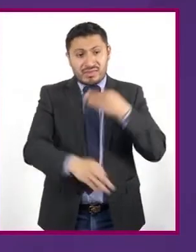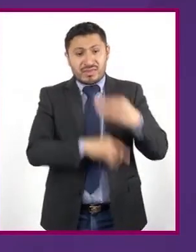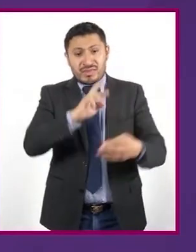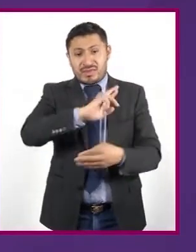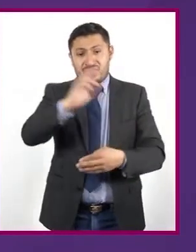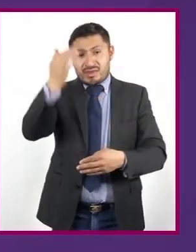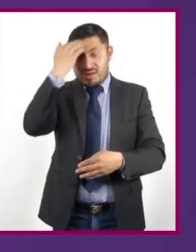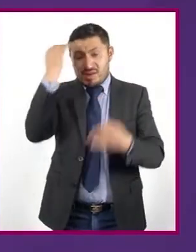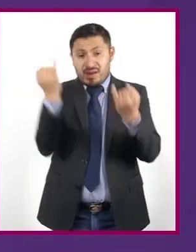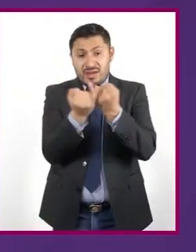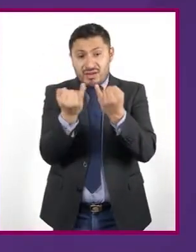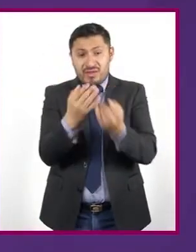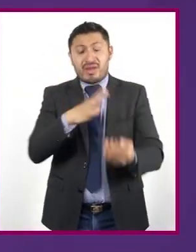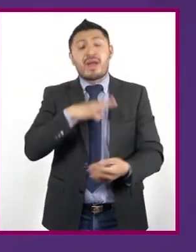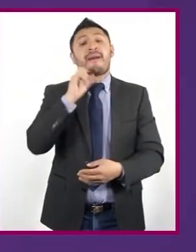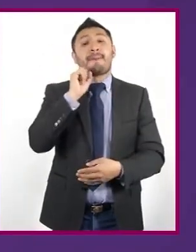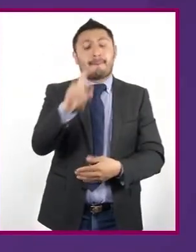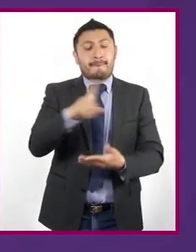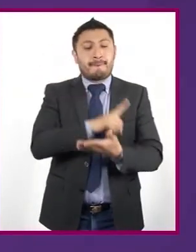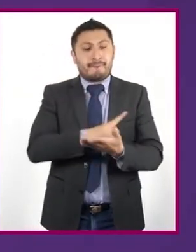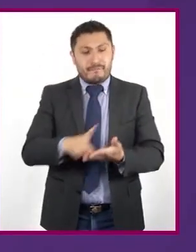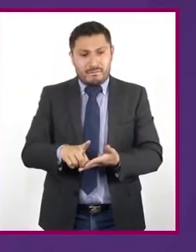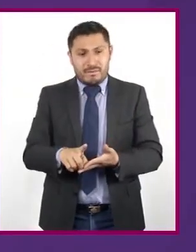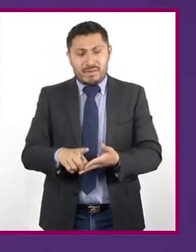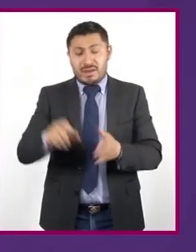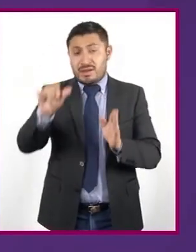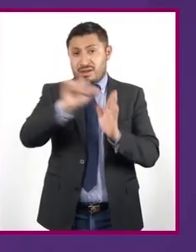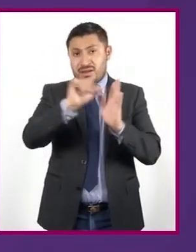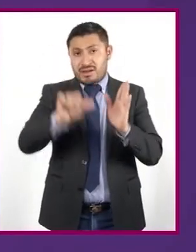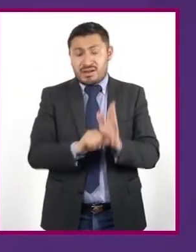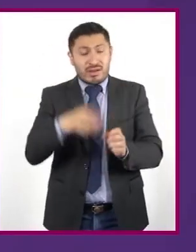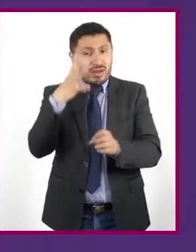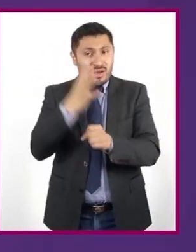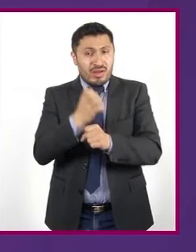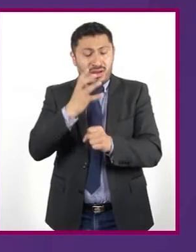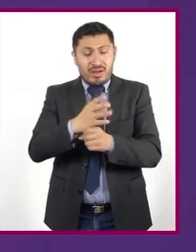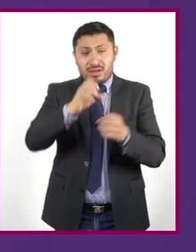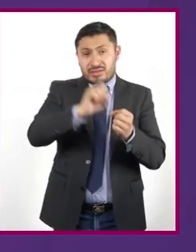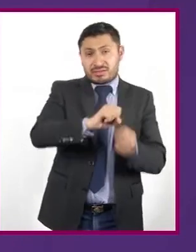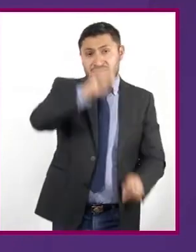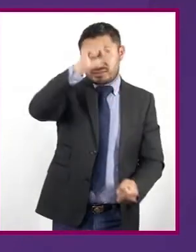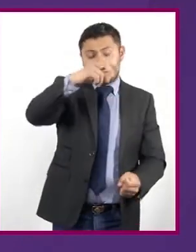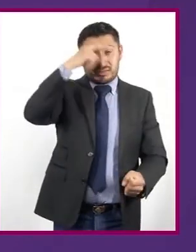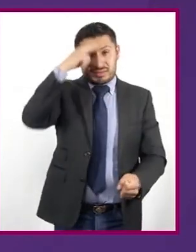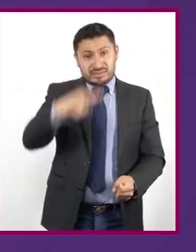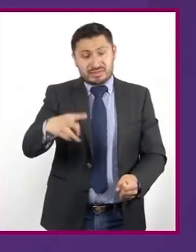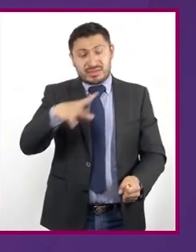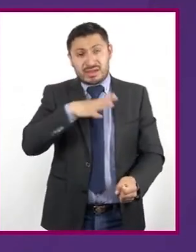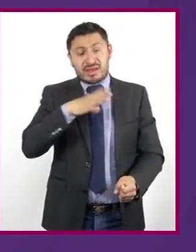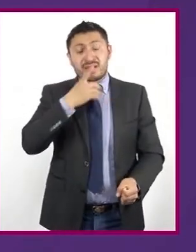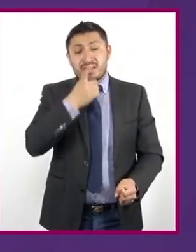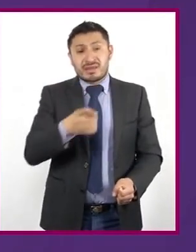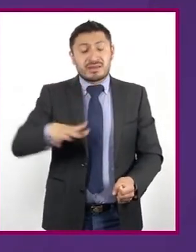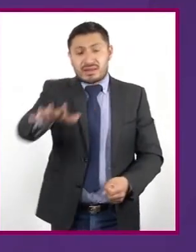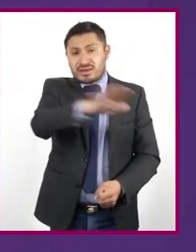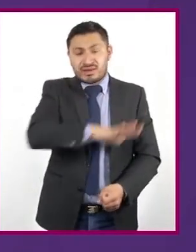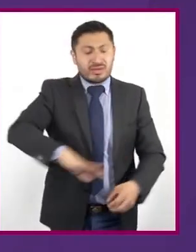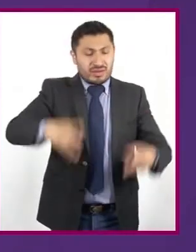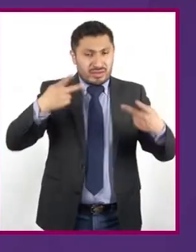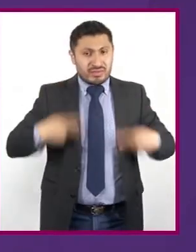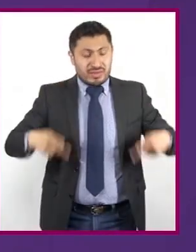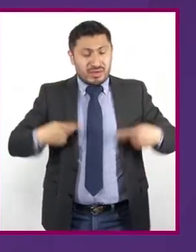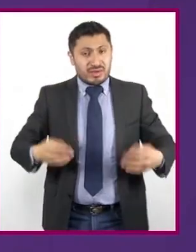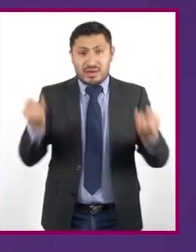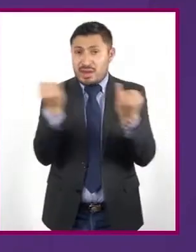y contamos con los mismos derechos. El artículo 4 de la Constitución mexicana homogeniza a las personas respecto a